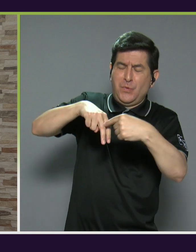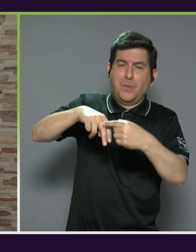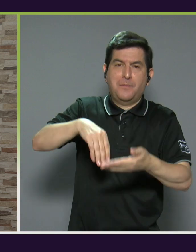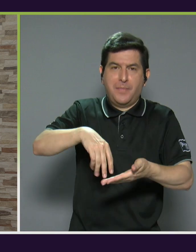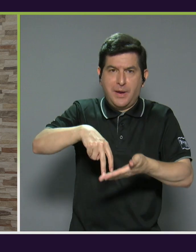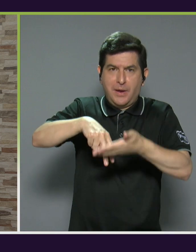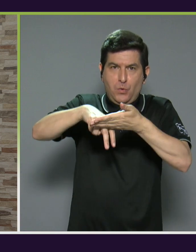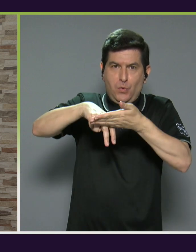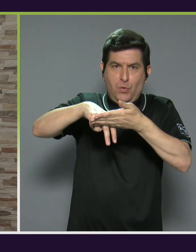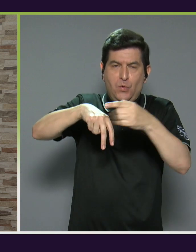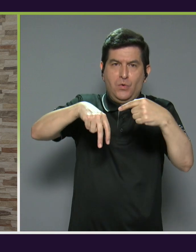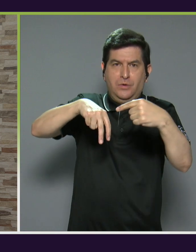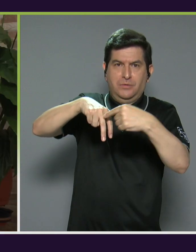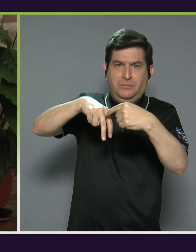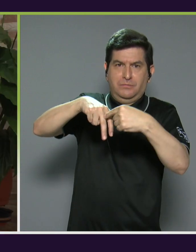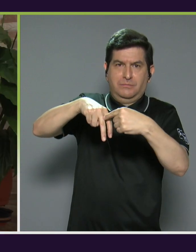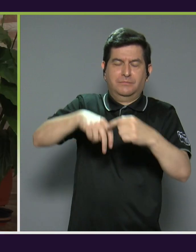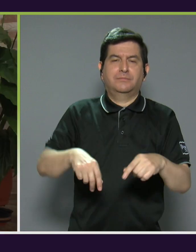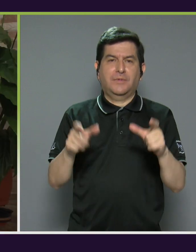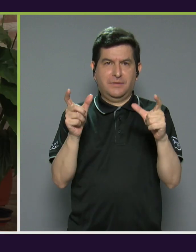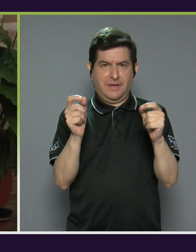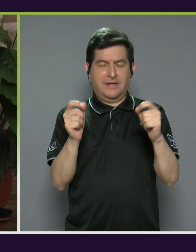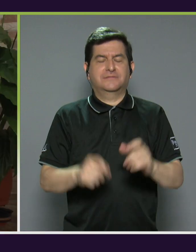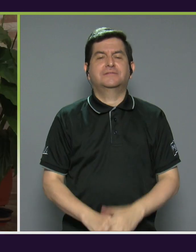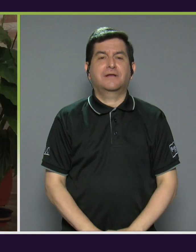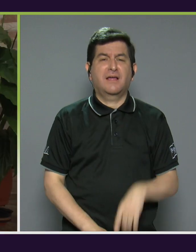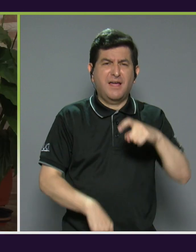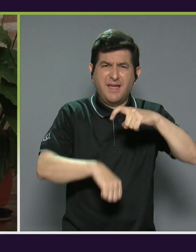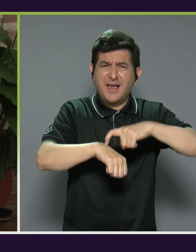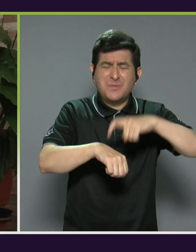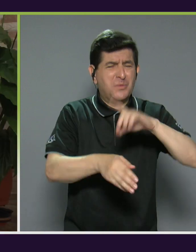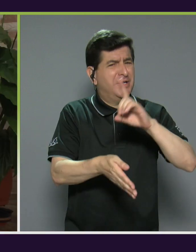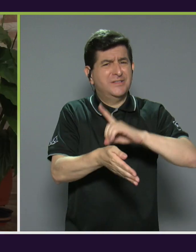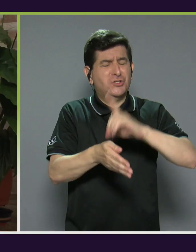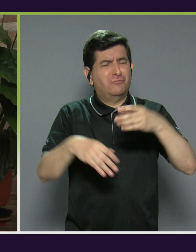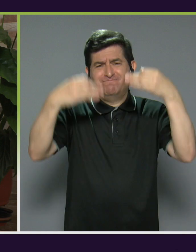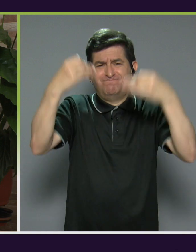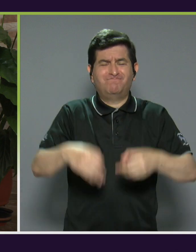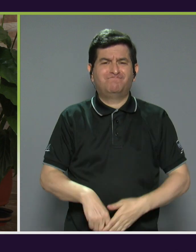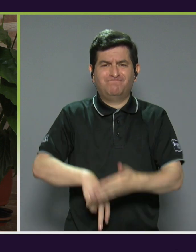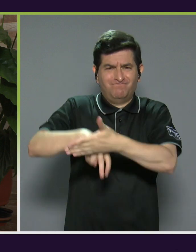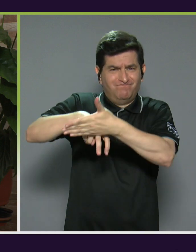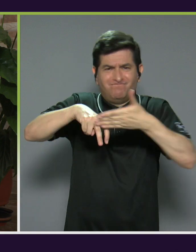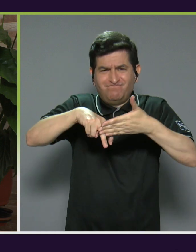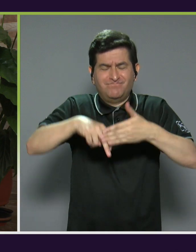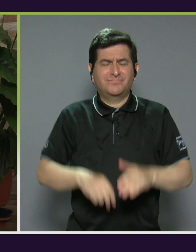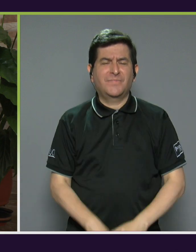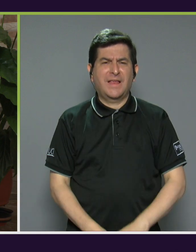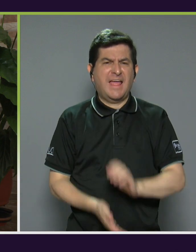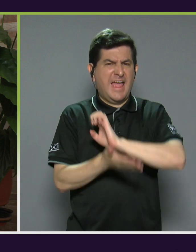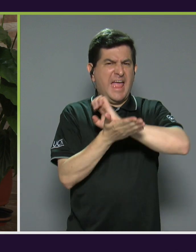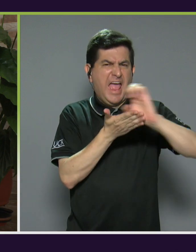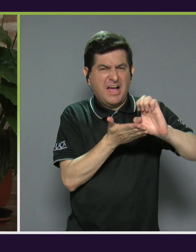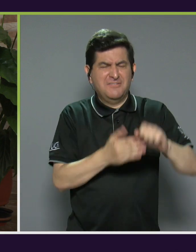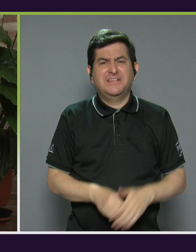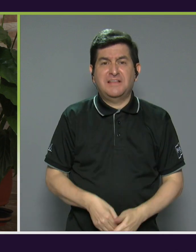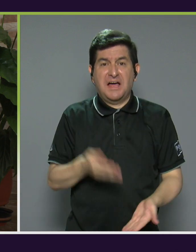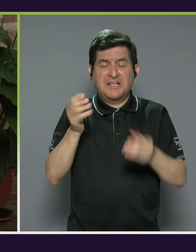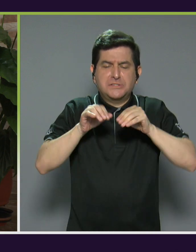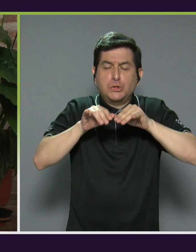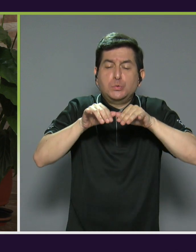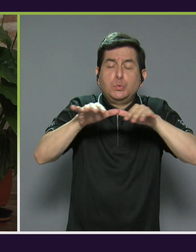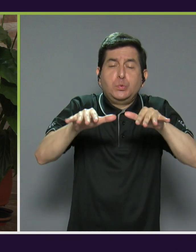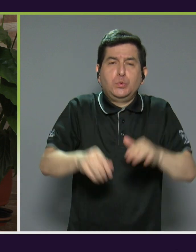arriba de donde estaba el tumor. Entonces en ese momento los médicos deciden amputar para evitar cualquier otra metástasis a